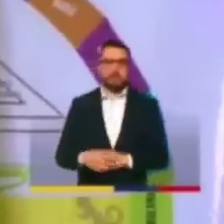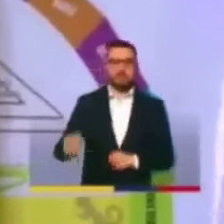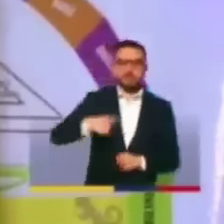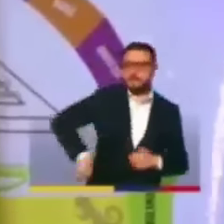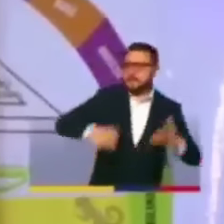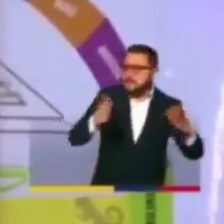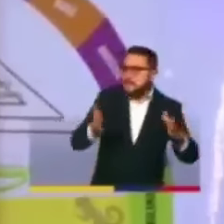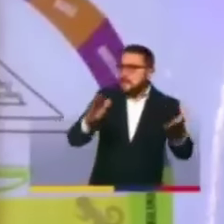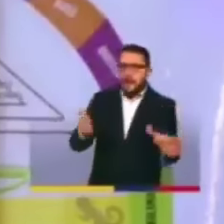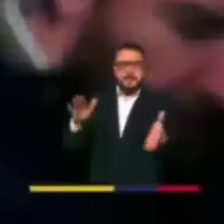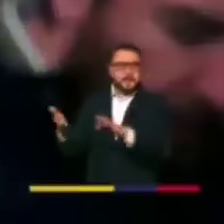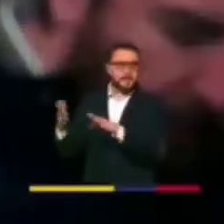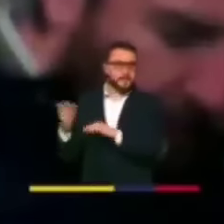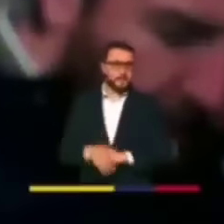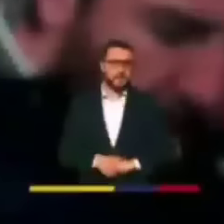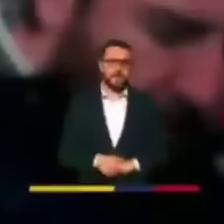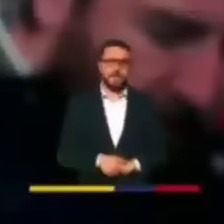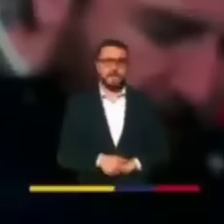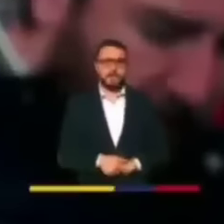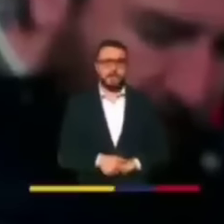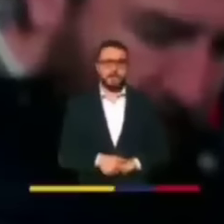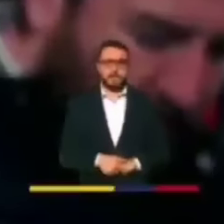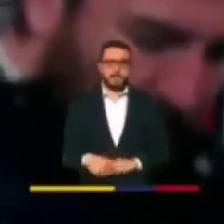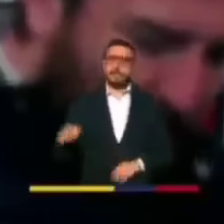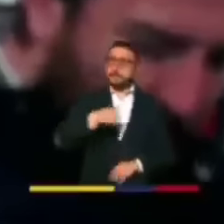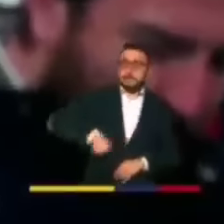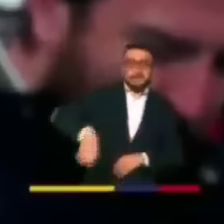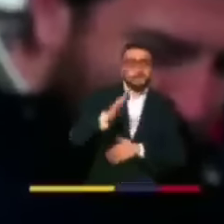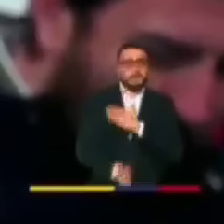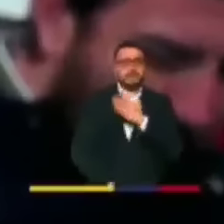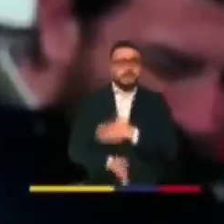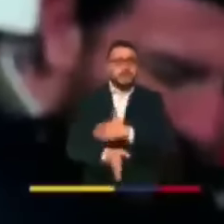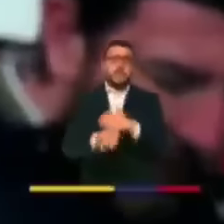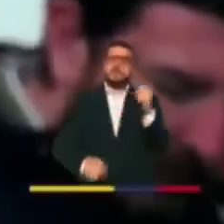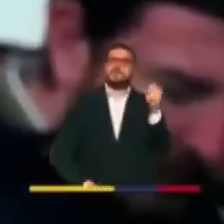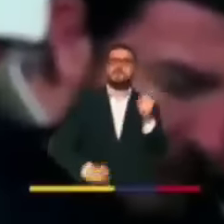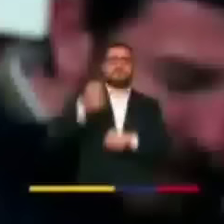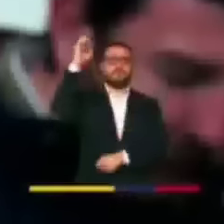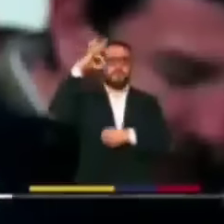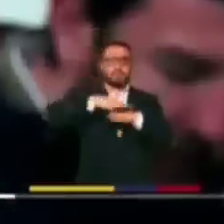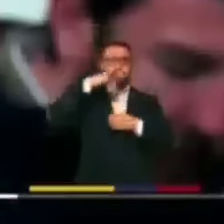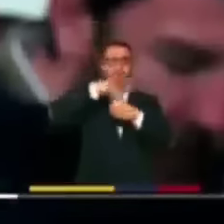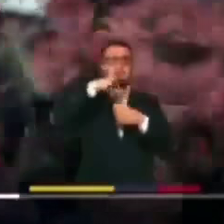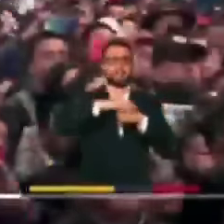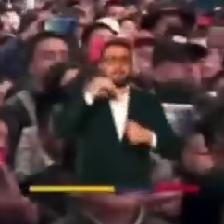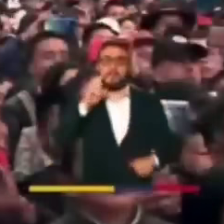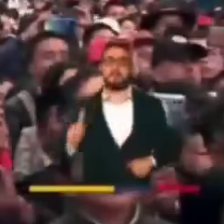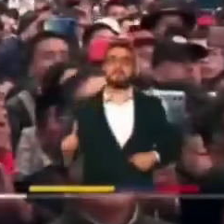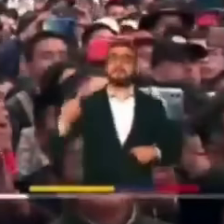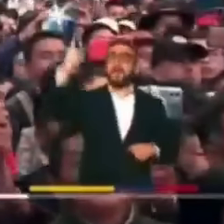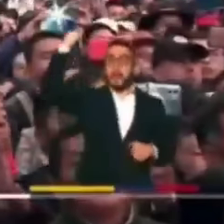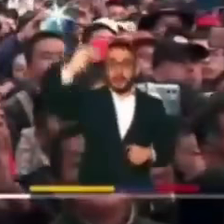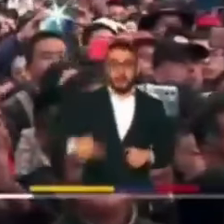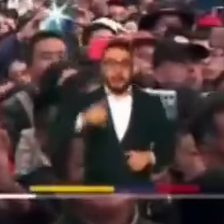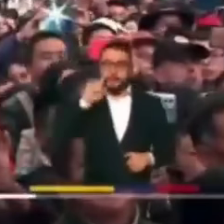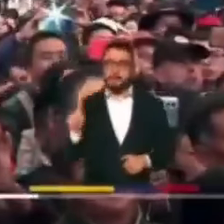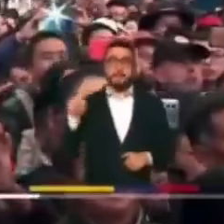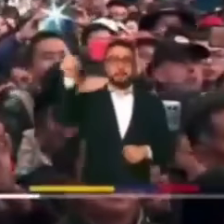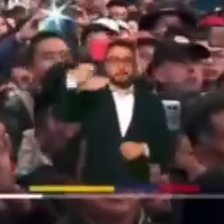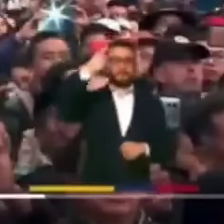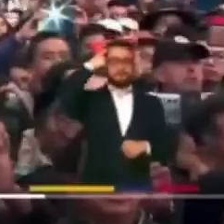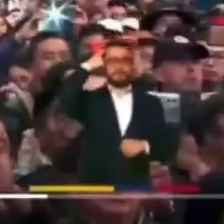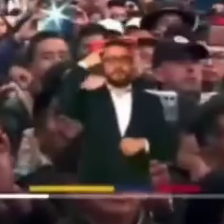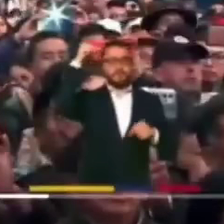matar, y que continuó con el triunfo electoral por primera vez en la historia de Colombia, de un